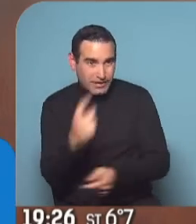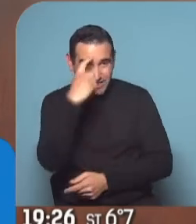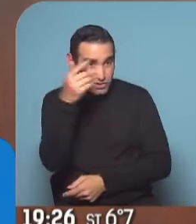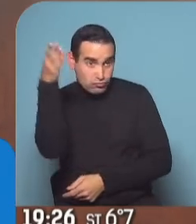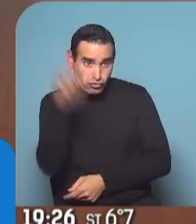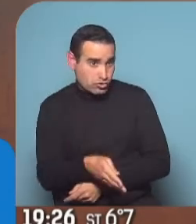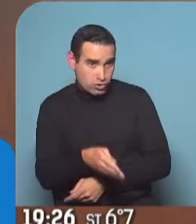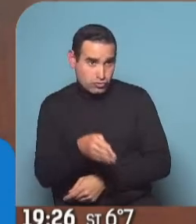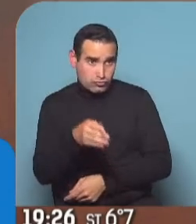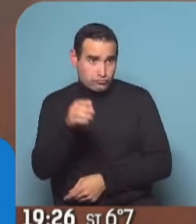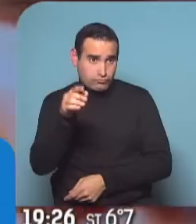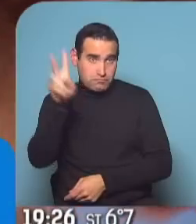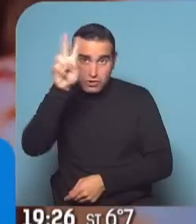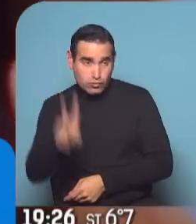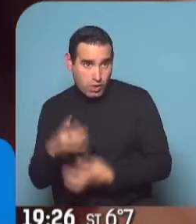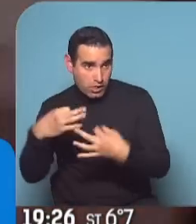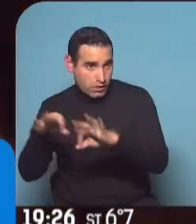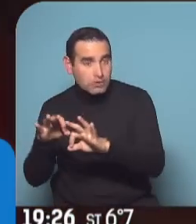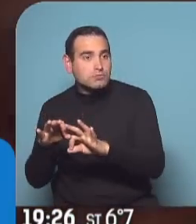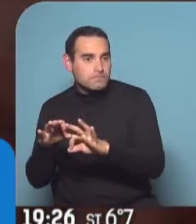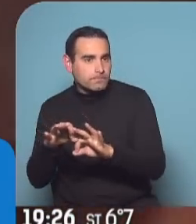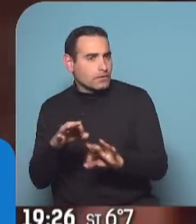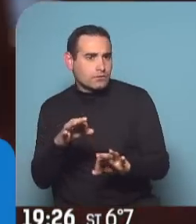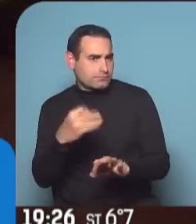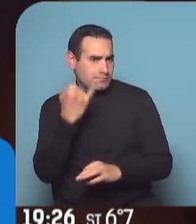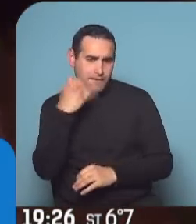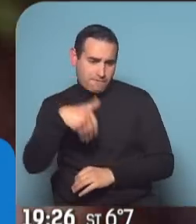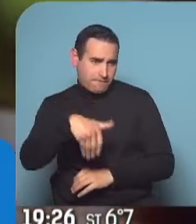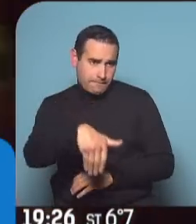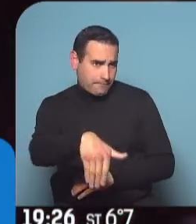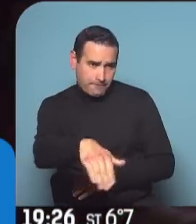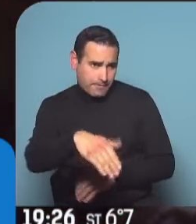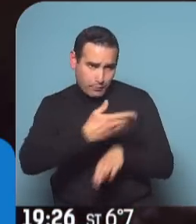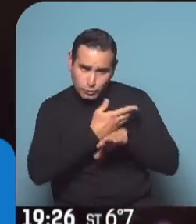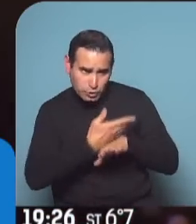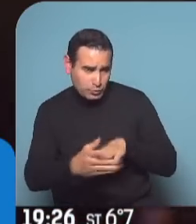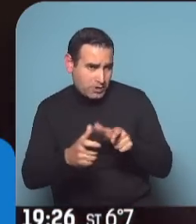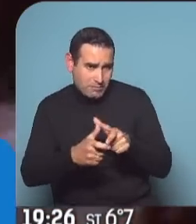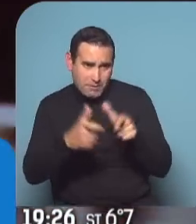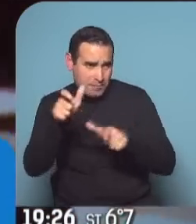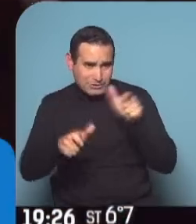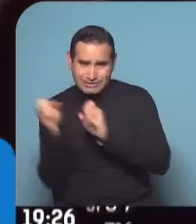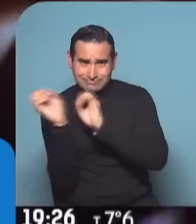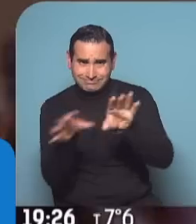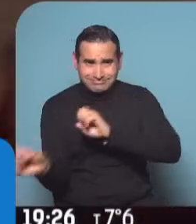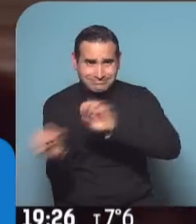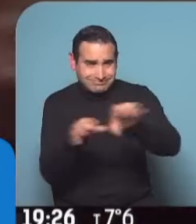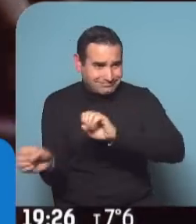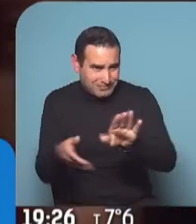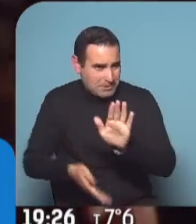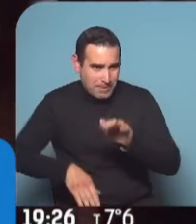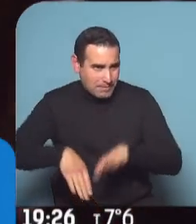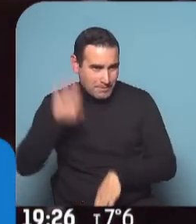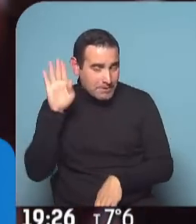10% de la población. Y todas las predicciones son que esto va a continuar aumentando en la medida que la situación